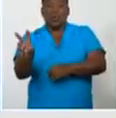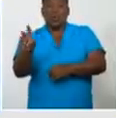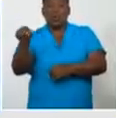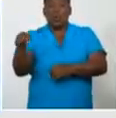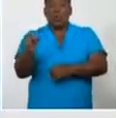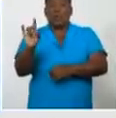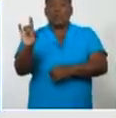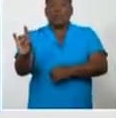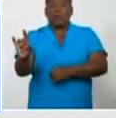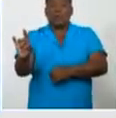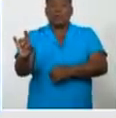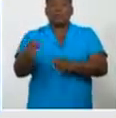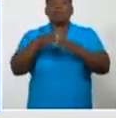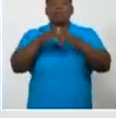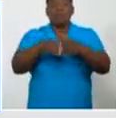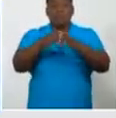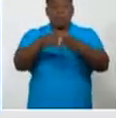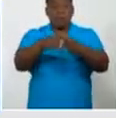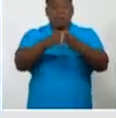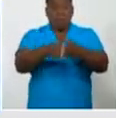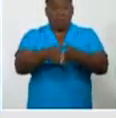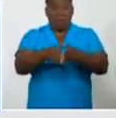162,9 y Granma con